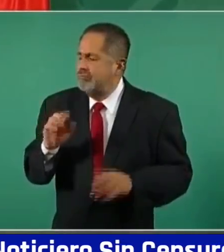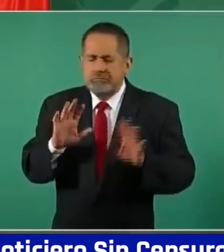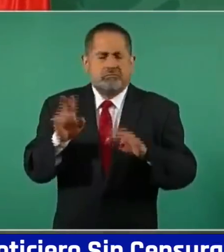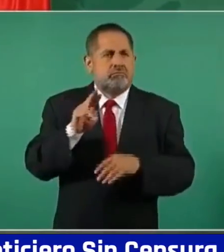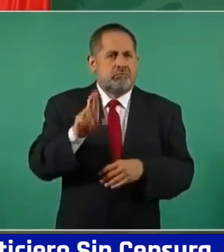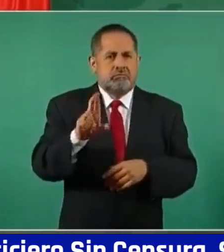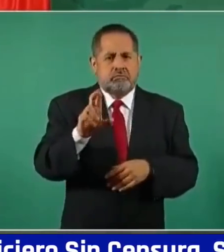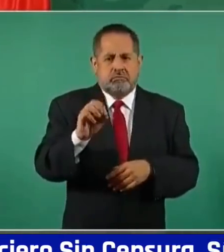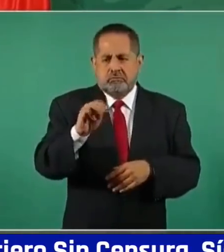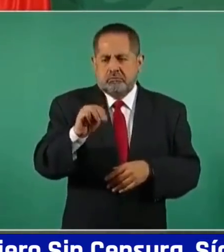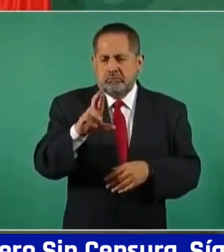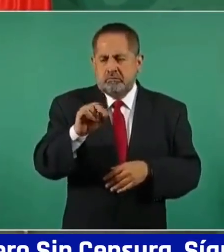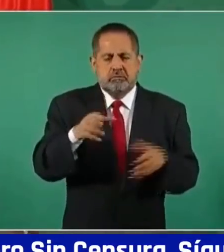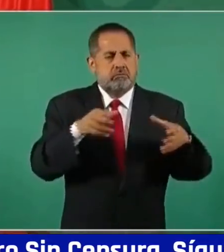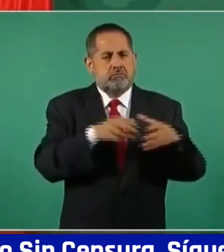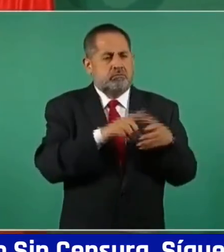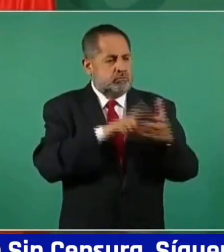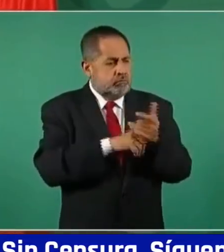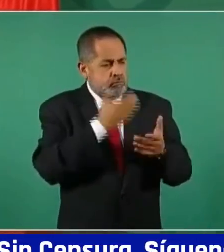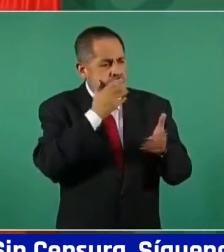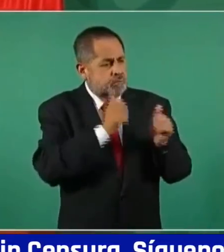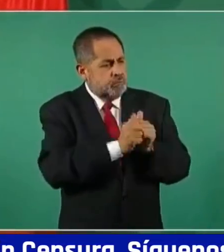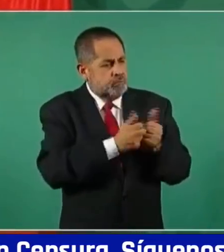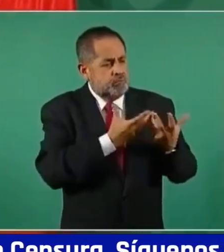Romero era conservador.